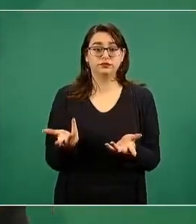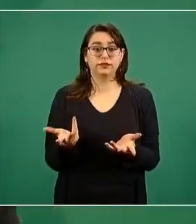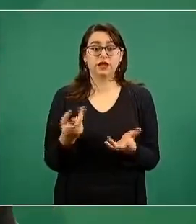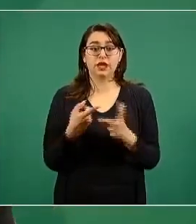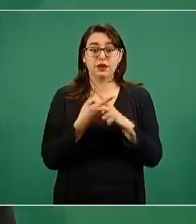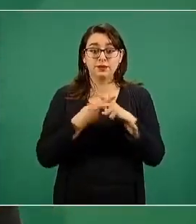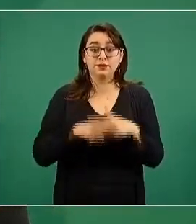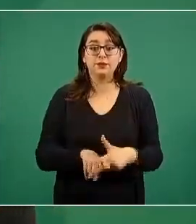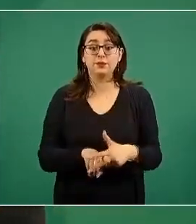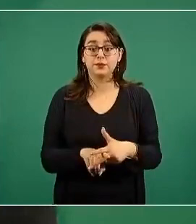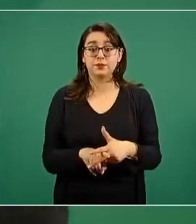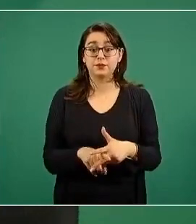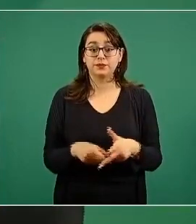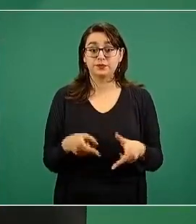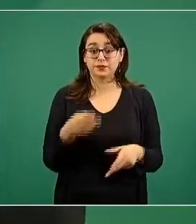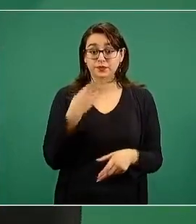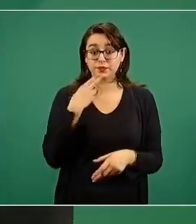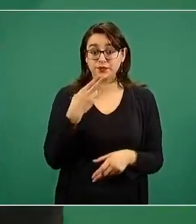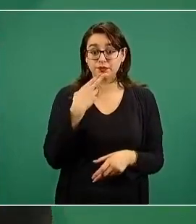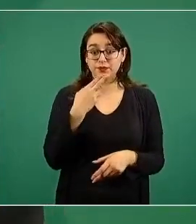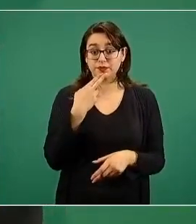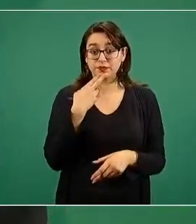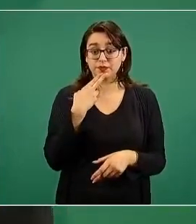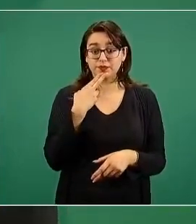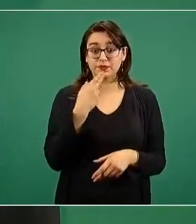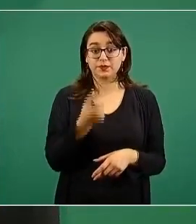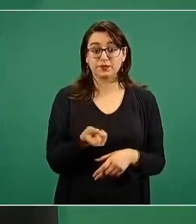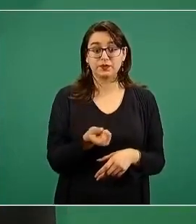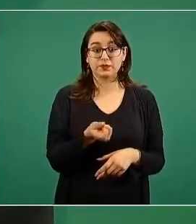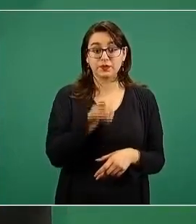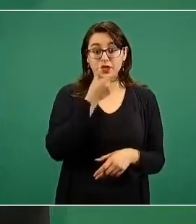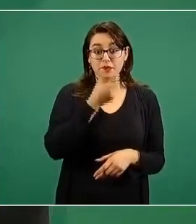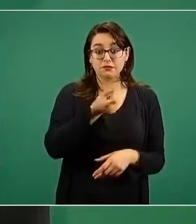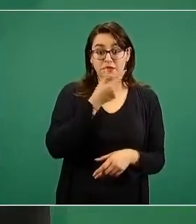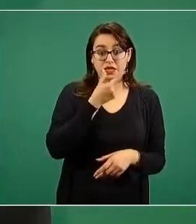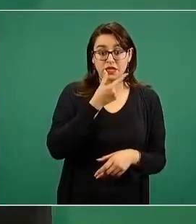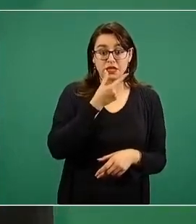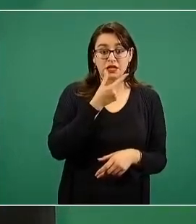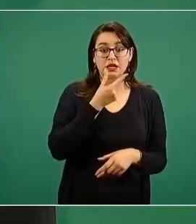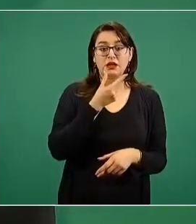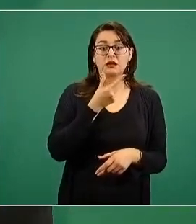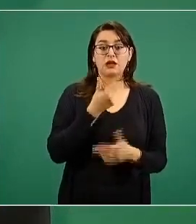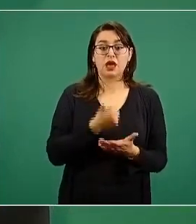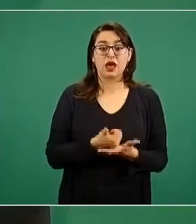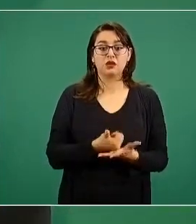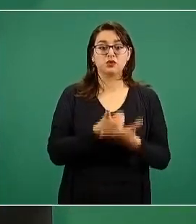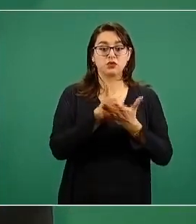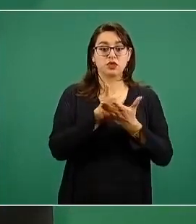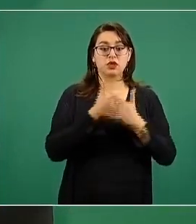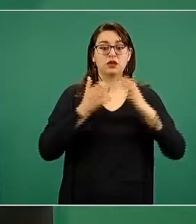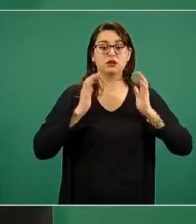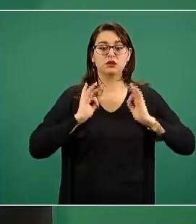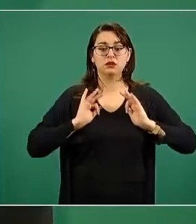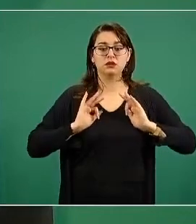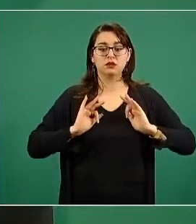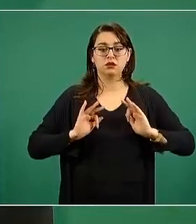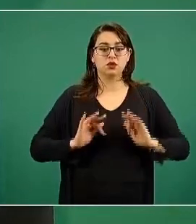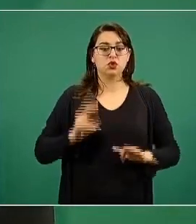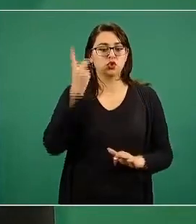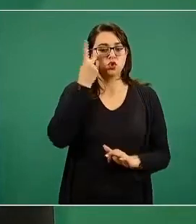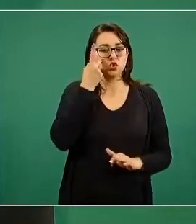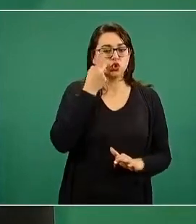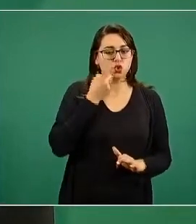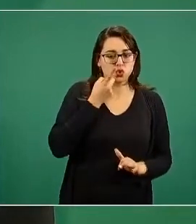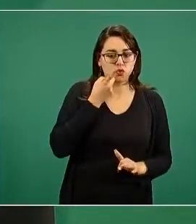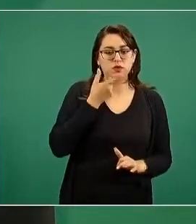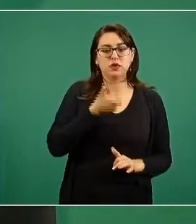extraordinario de medicamentos para sedar y relajar a las personas que requieren de una intubación por